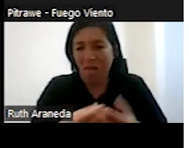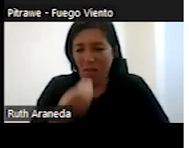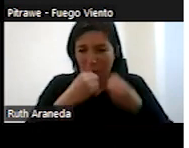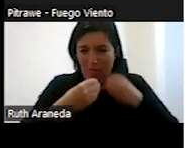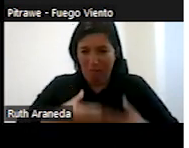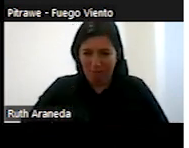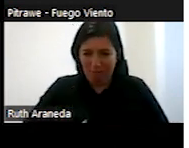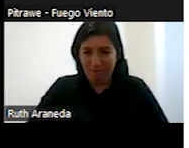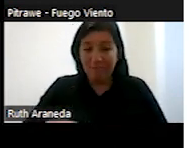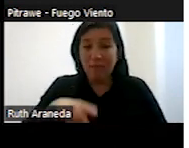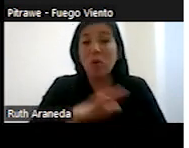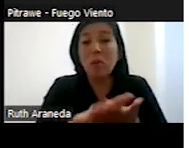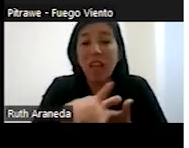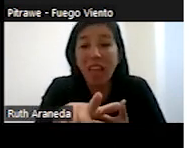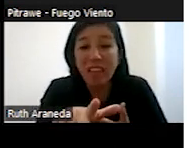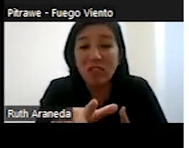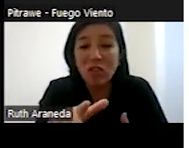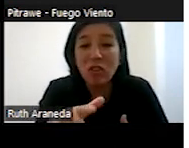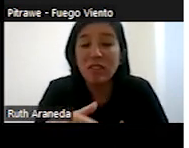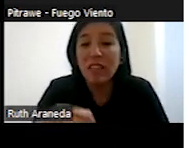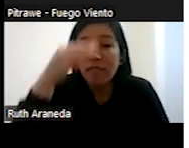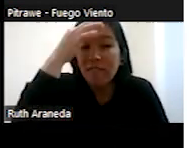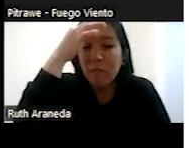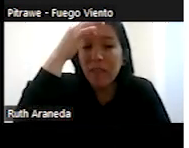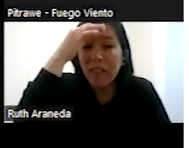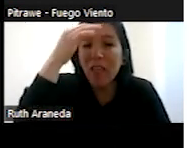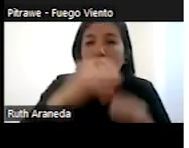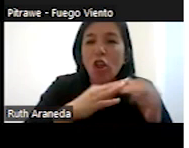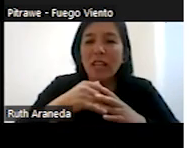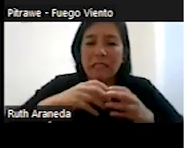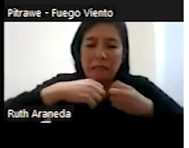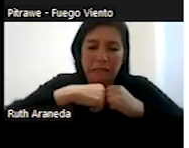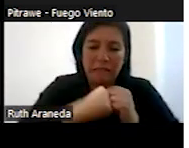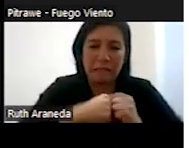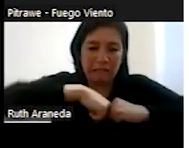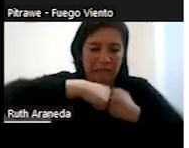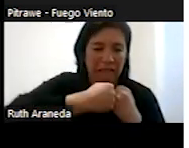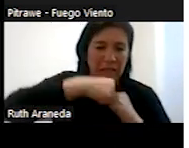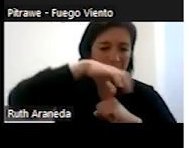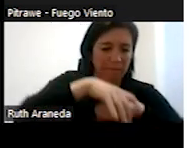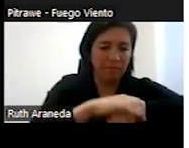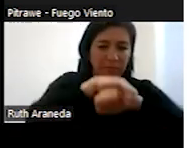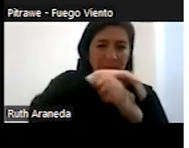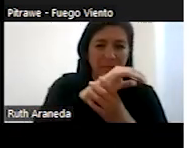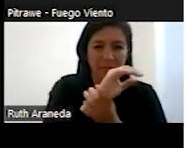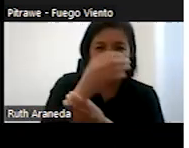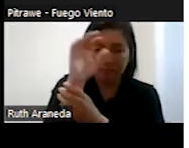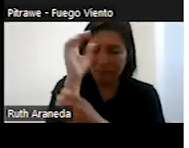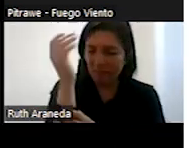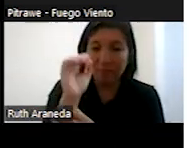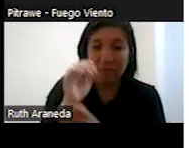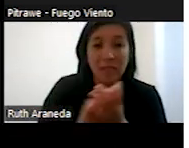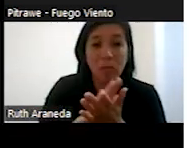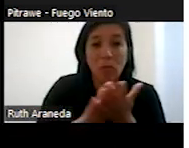esto es un desgaste, enfermedades en las articulaciones. A la izquierda tenemos una escápula, que es la parte